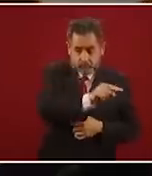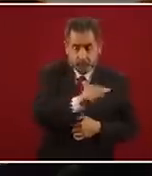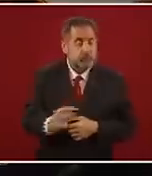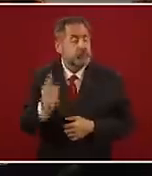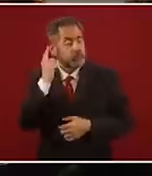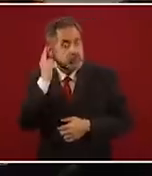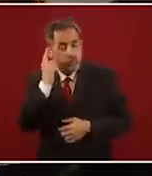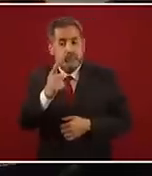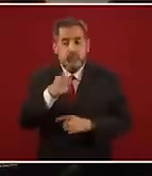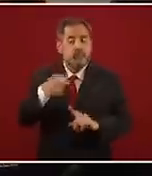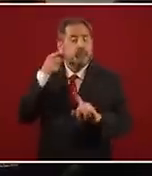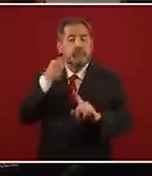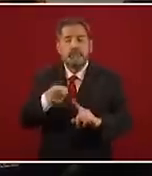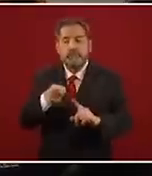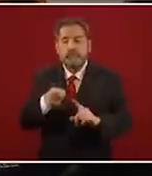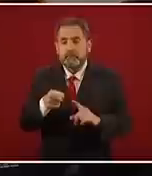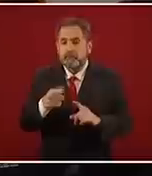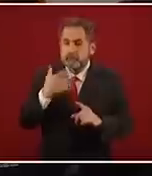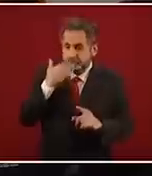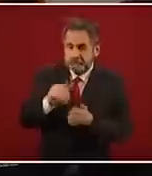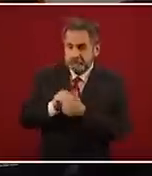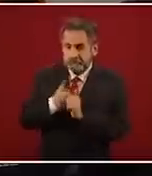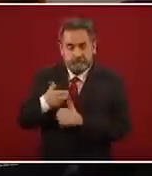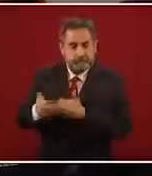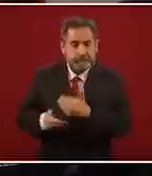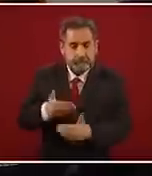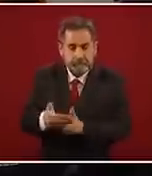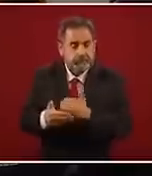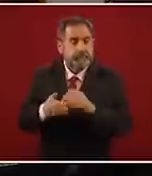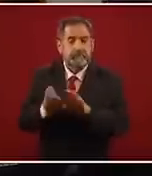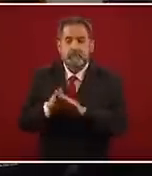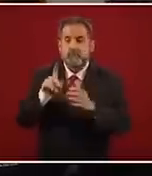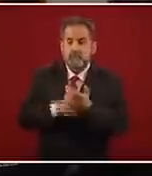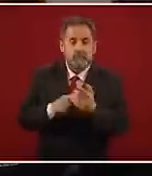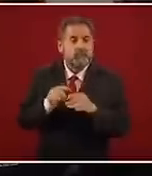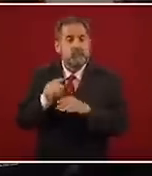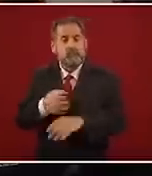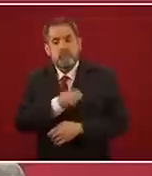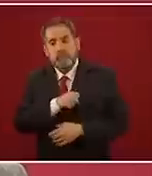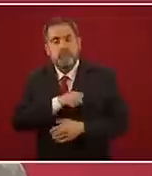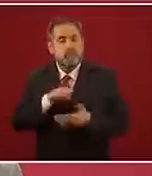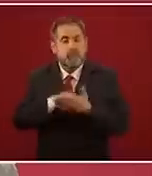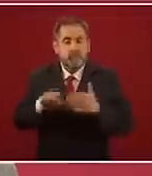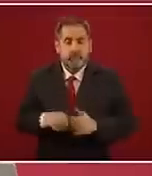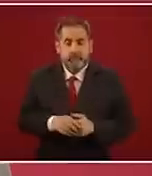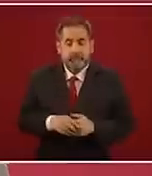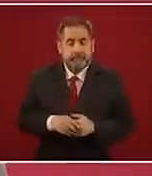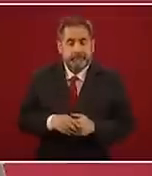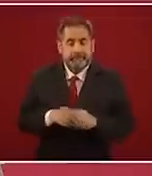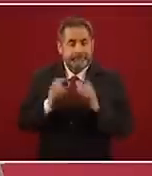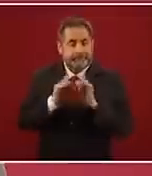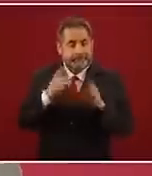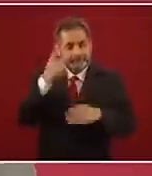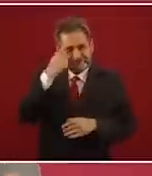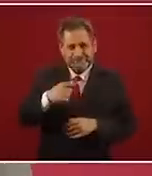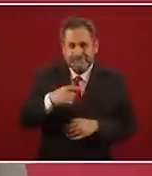importantísimos determinantes de la buena evolución de algunos eventos de salud, por ejemplo, los eventos